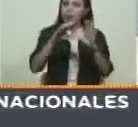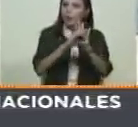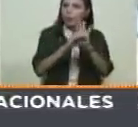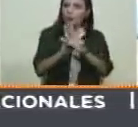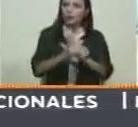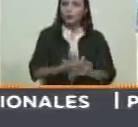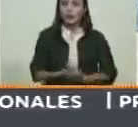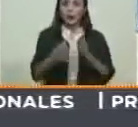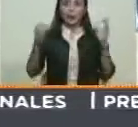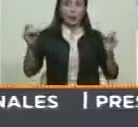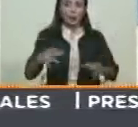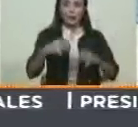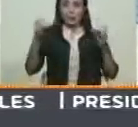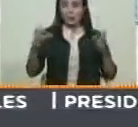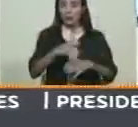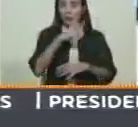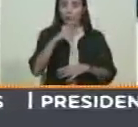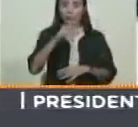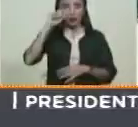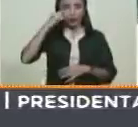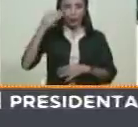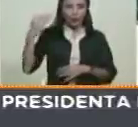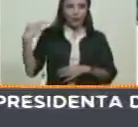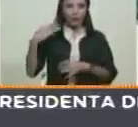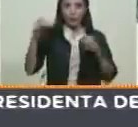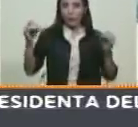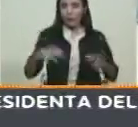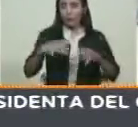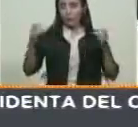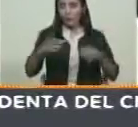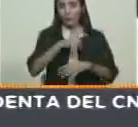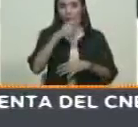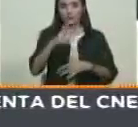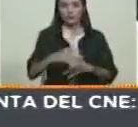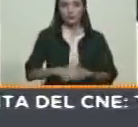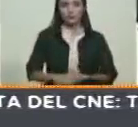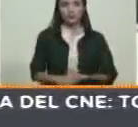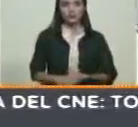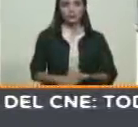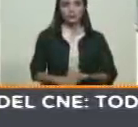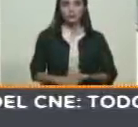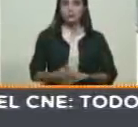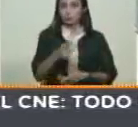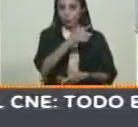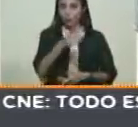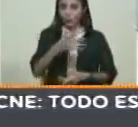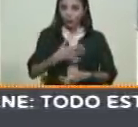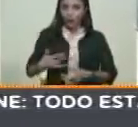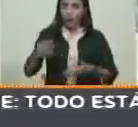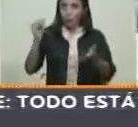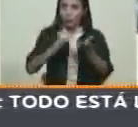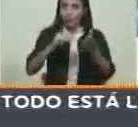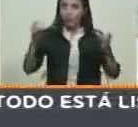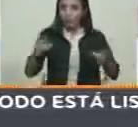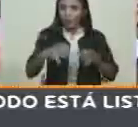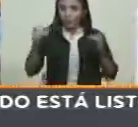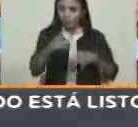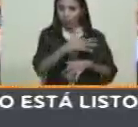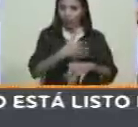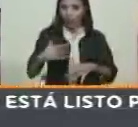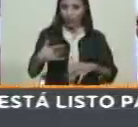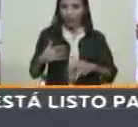estábamos en plenas guarimbas se acuerdan de las guarimbas ustedes quieren que vuelva las guarimbas